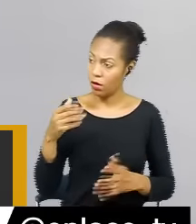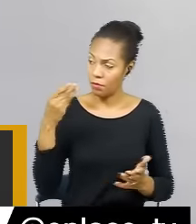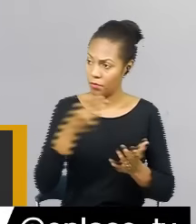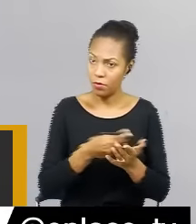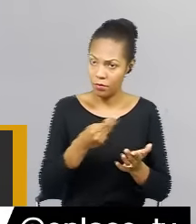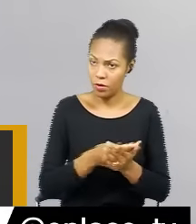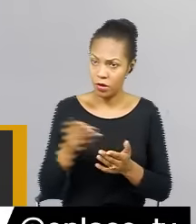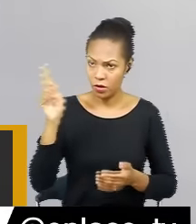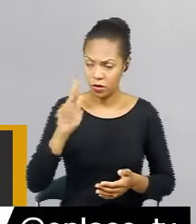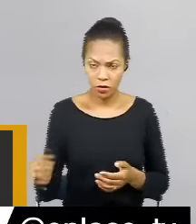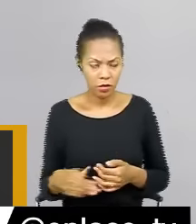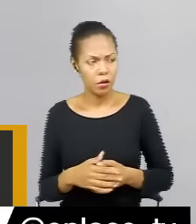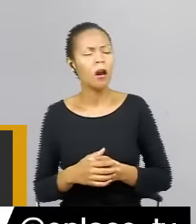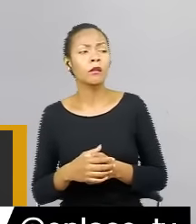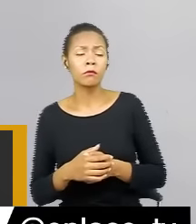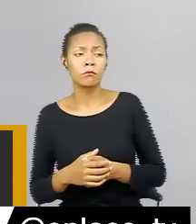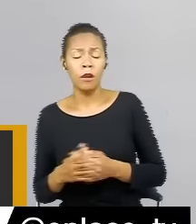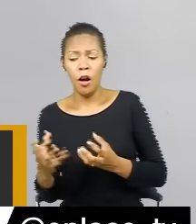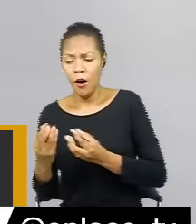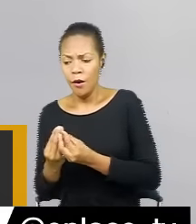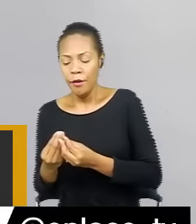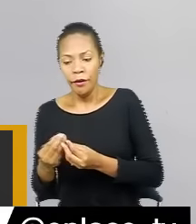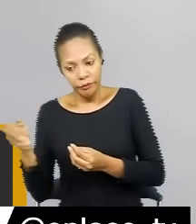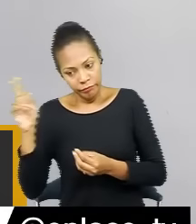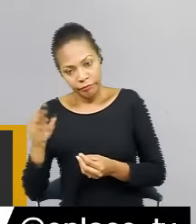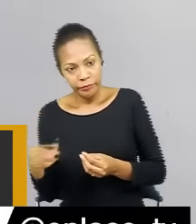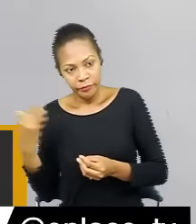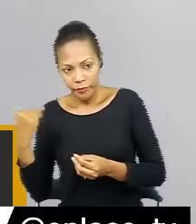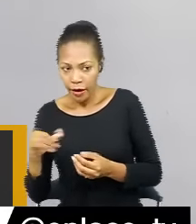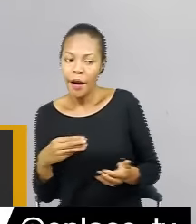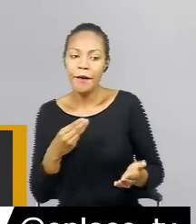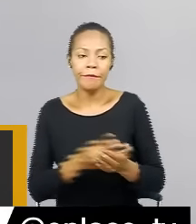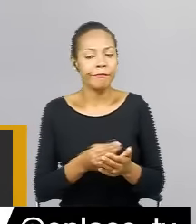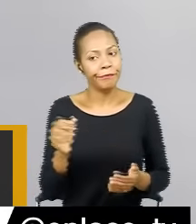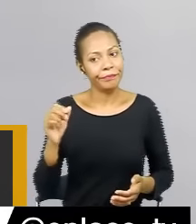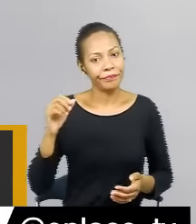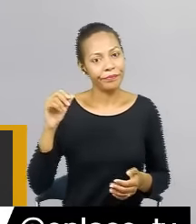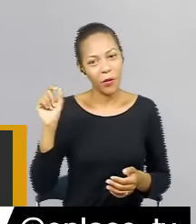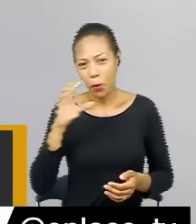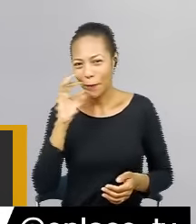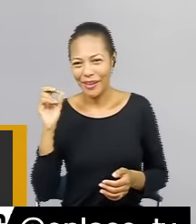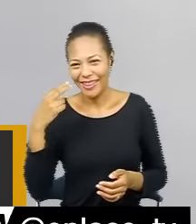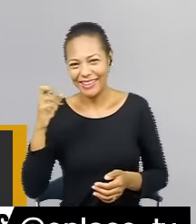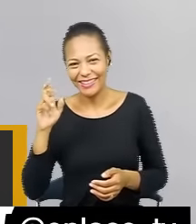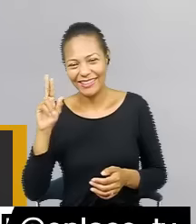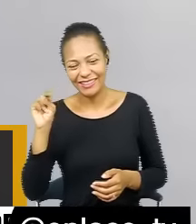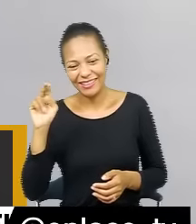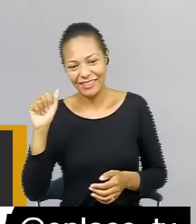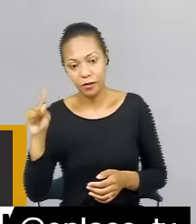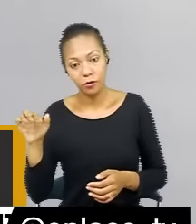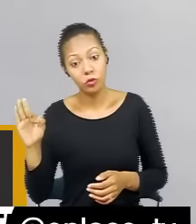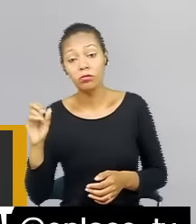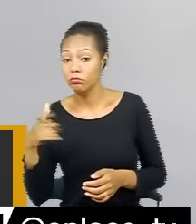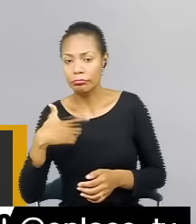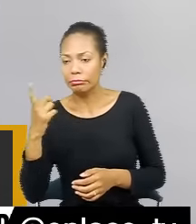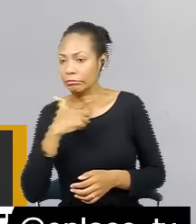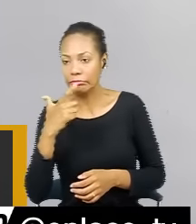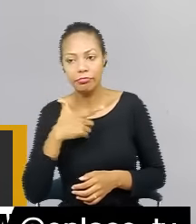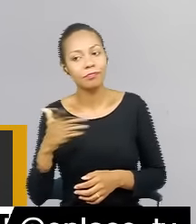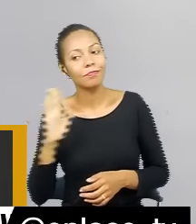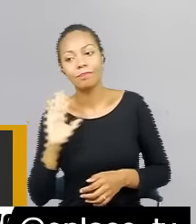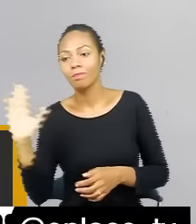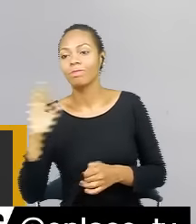muy responsable. El doctor Ernesto Vera es una persona muy seria en sus aspectos. Ellos en este momento, pues obviamente estamos en un